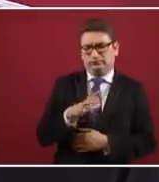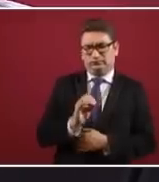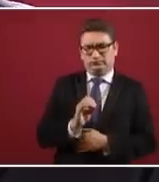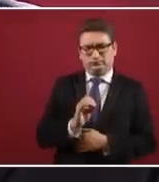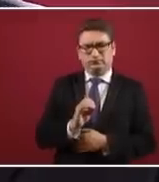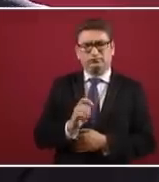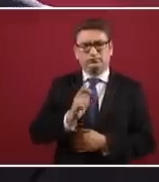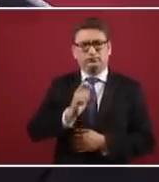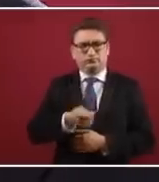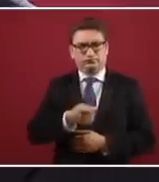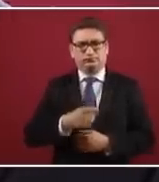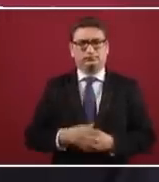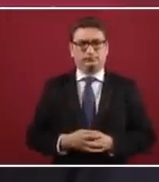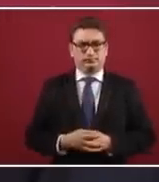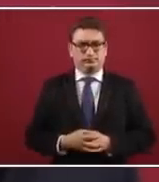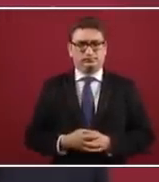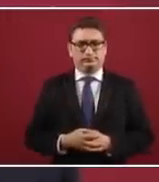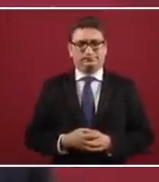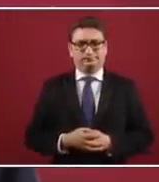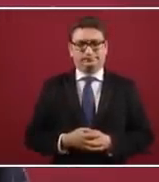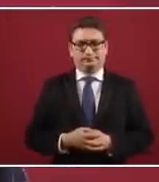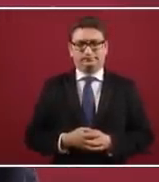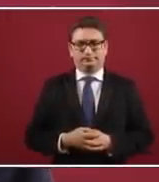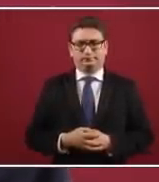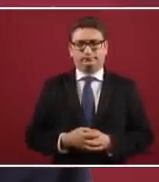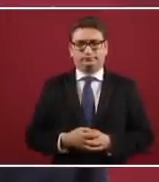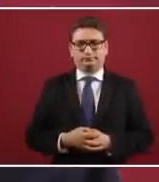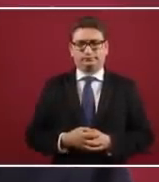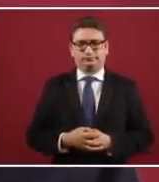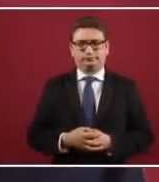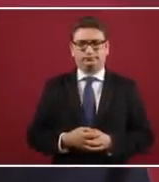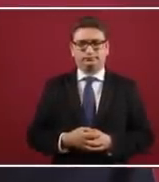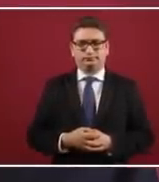Es el que se puedan garantizar